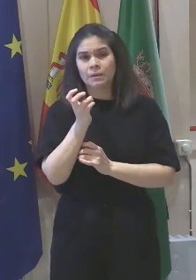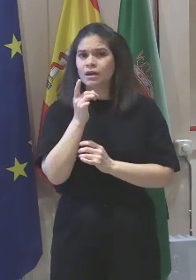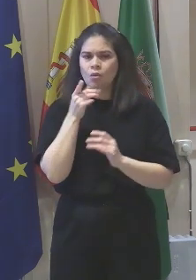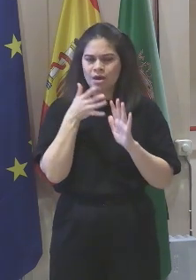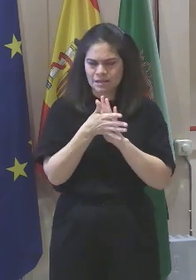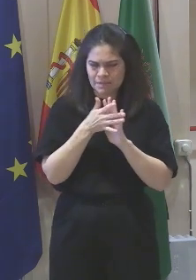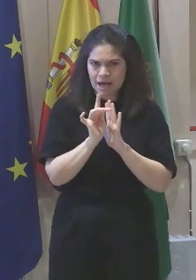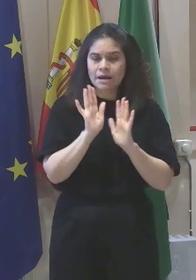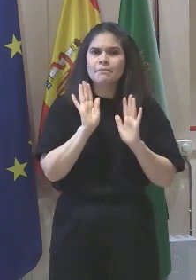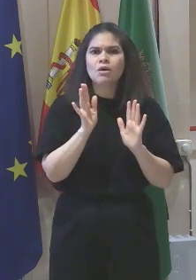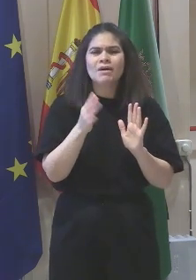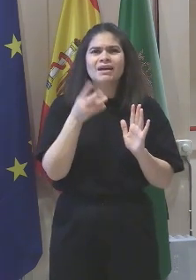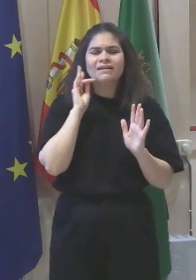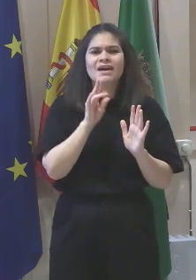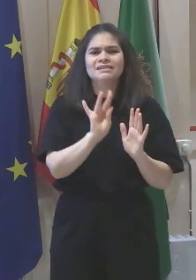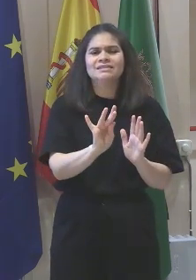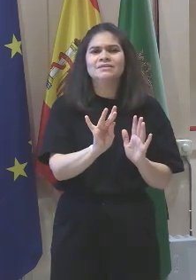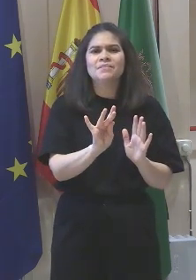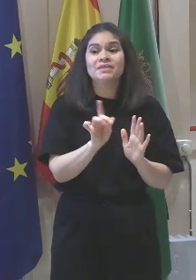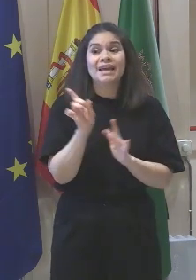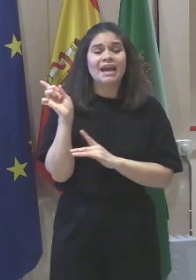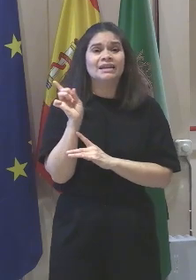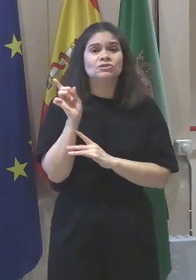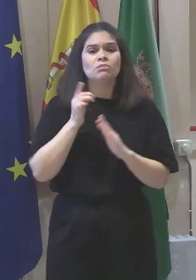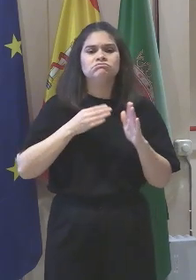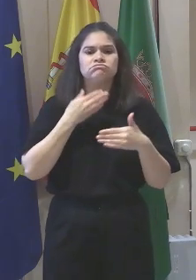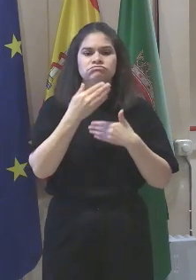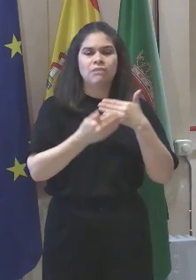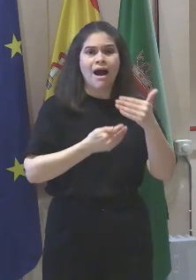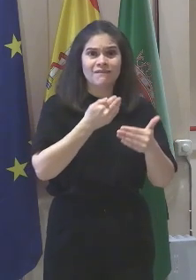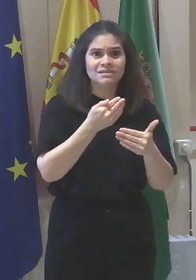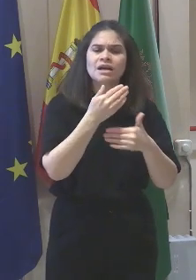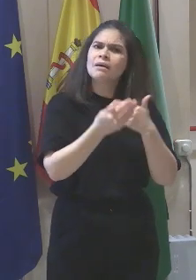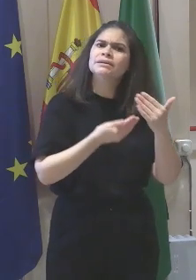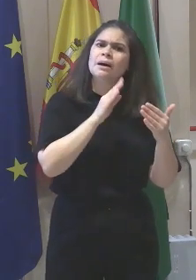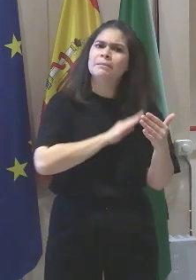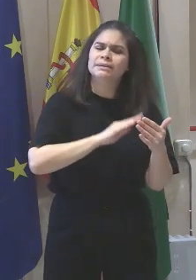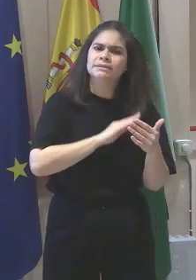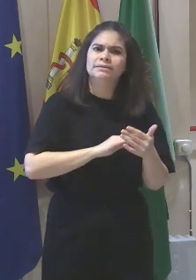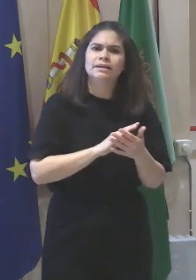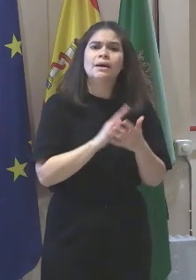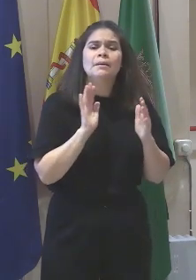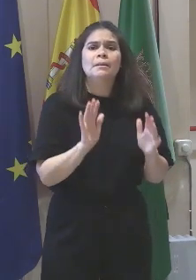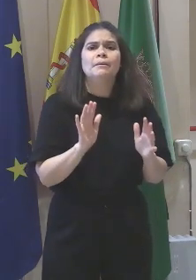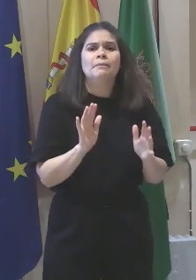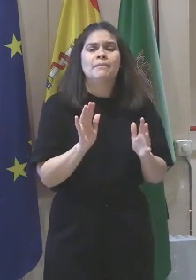tengamos un poco en vista que esto avanza y avanza bastante, pero sin entrar